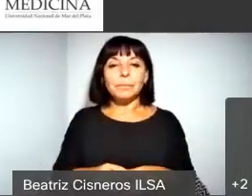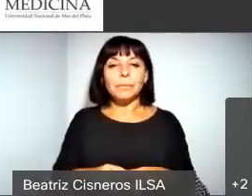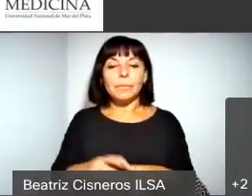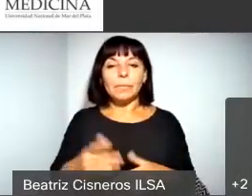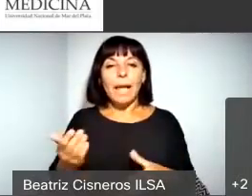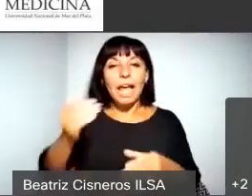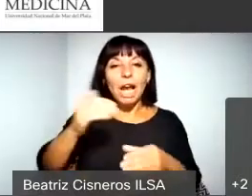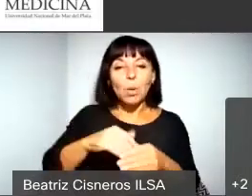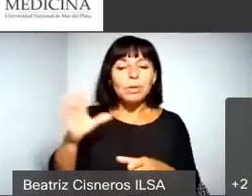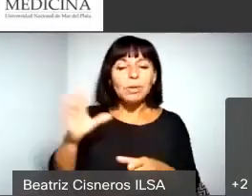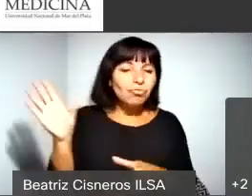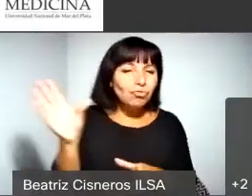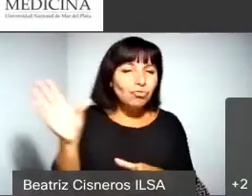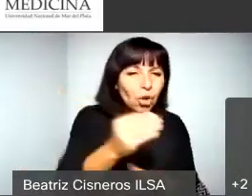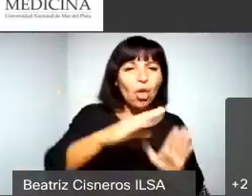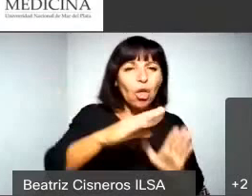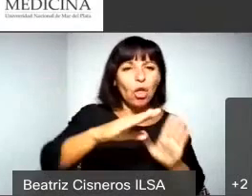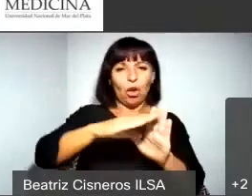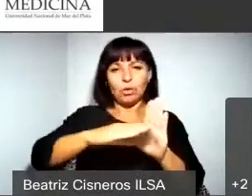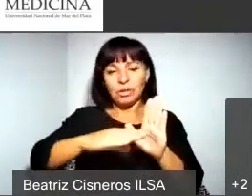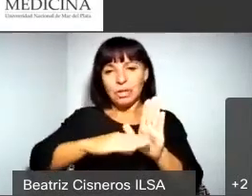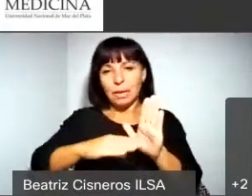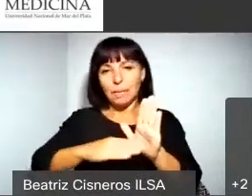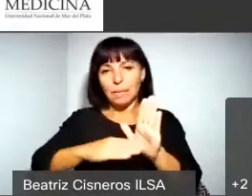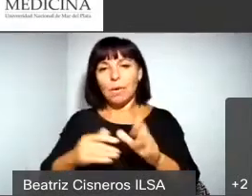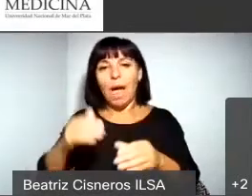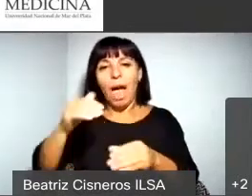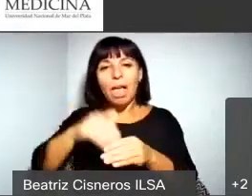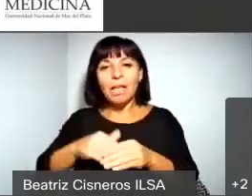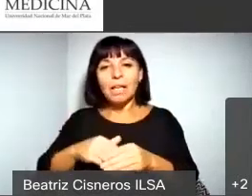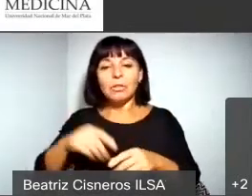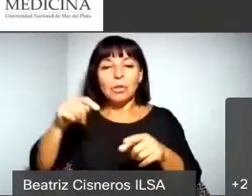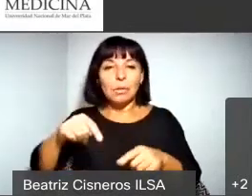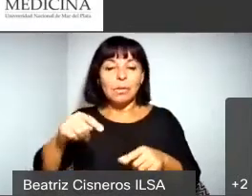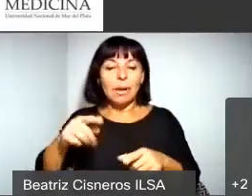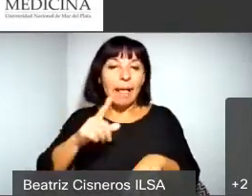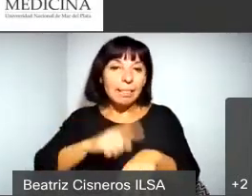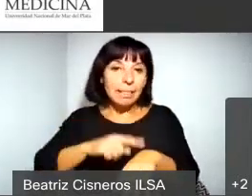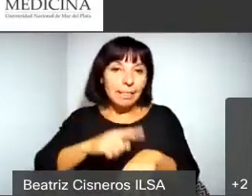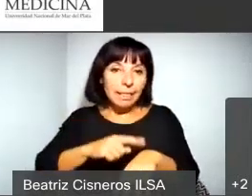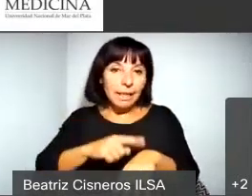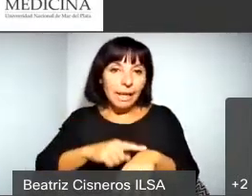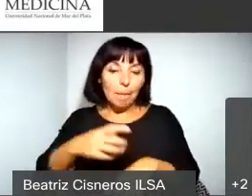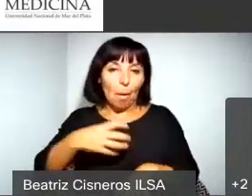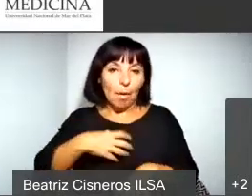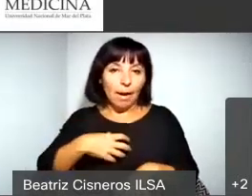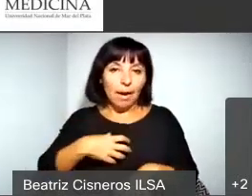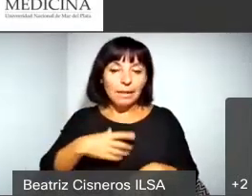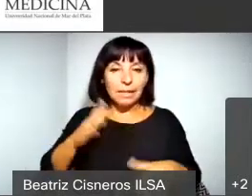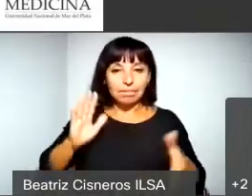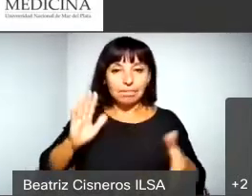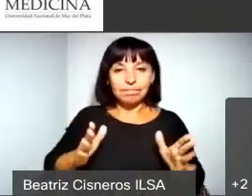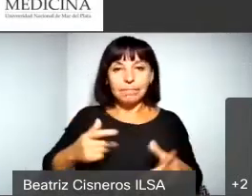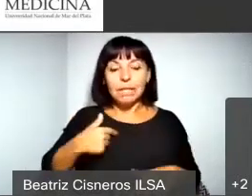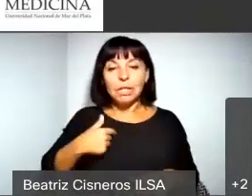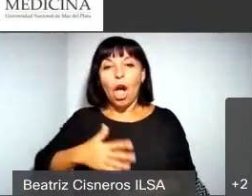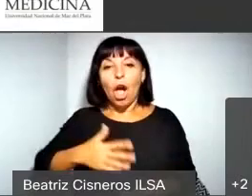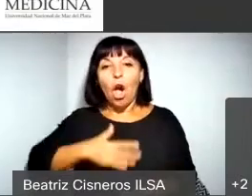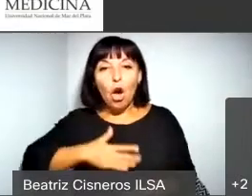incluir todos estos conceptos y contenidos dentro del plazo de lo que es la clase. Pero bueno, estoy muy contento de formar